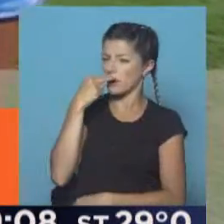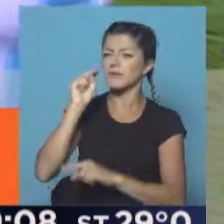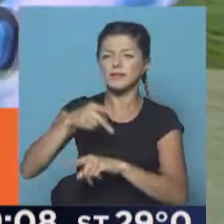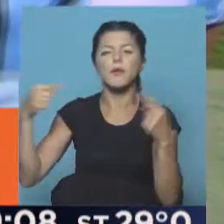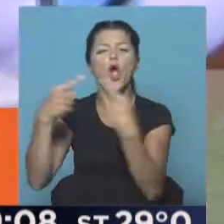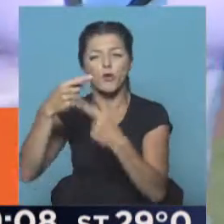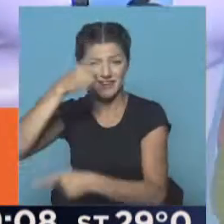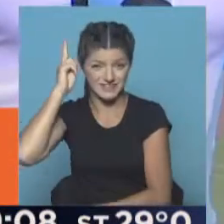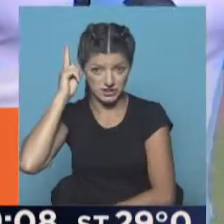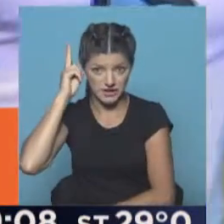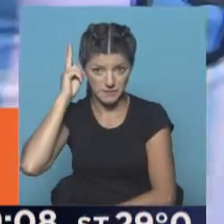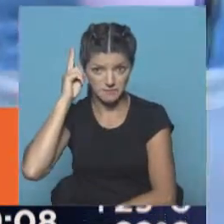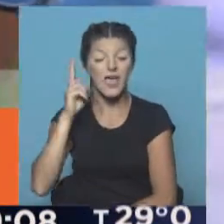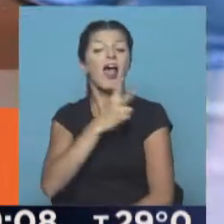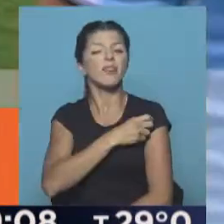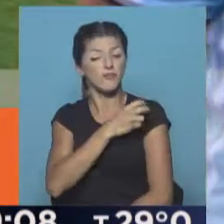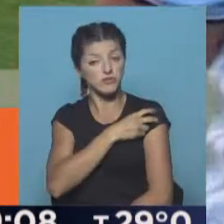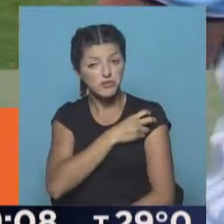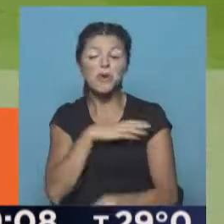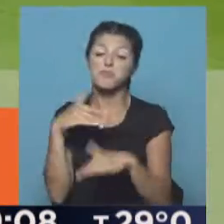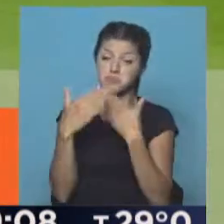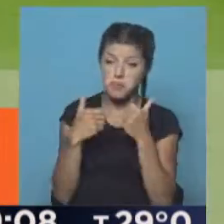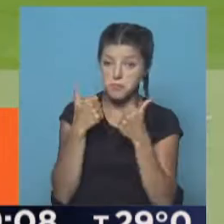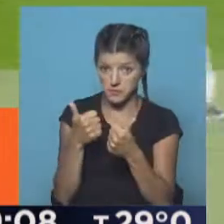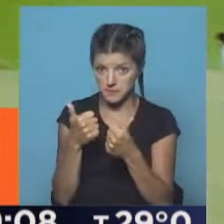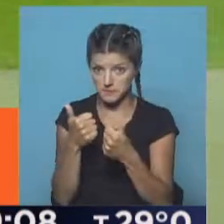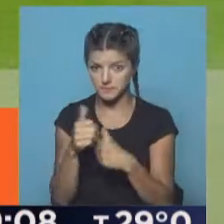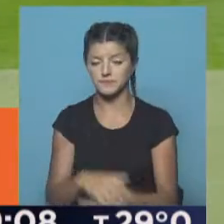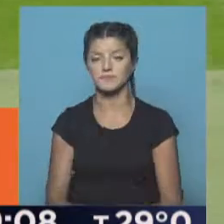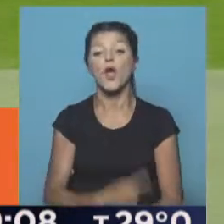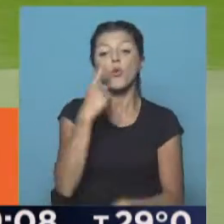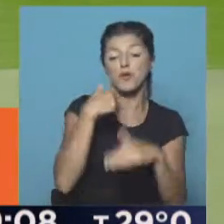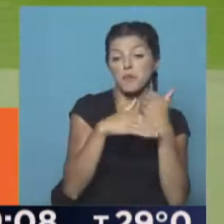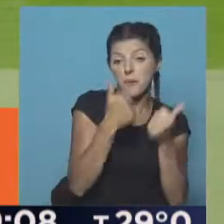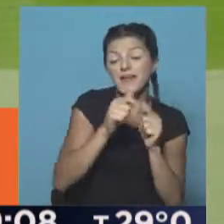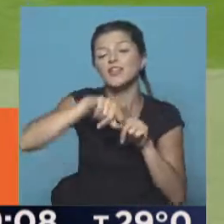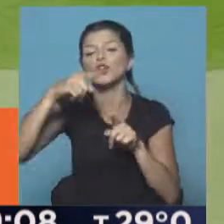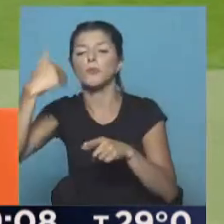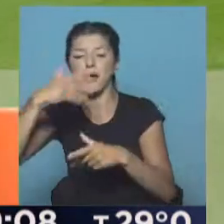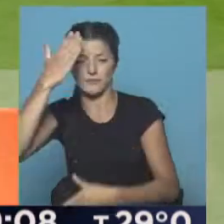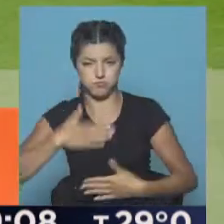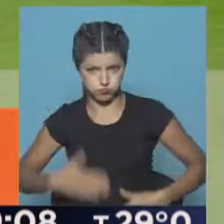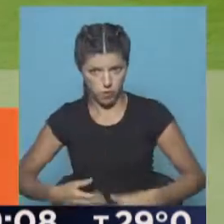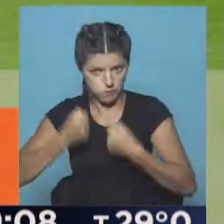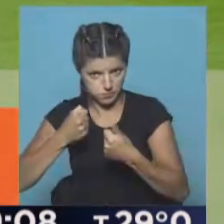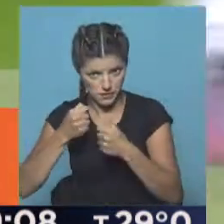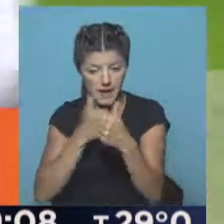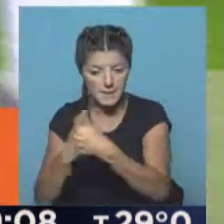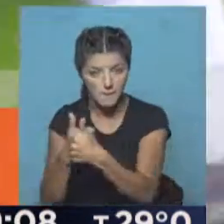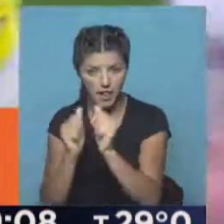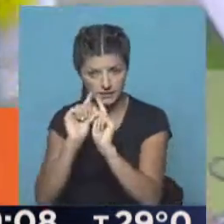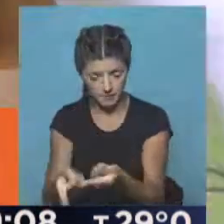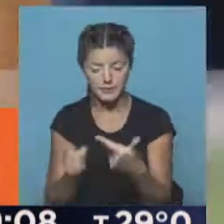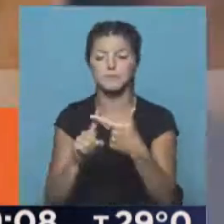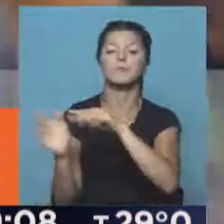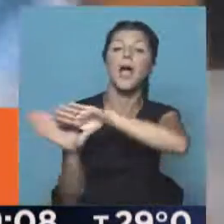Chile, un defensor que tiene un poco más de juego, reemplazado por otro que tiene más presencia física, juego aéreo y más marca. Además,